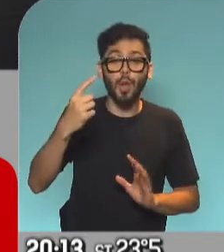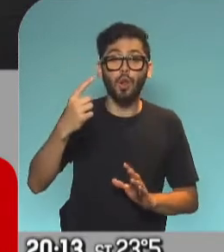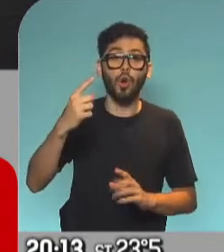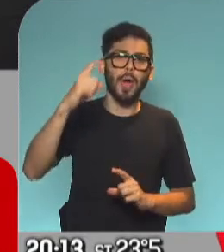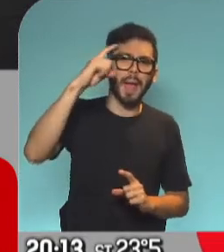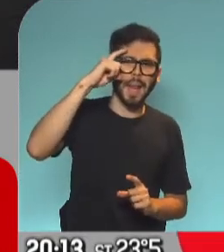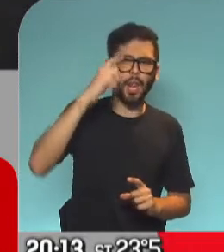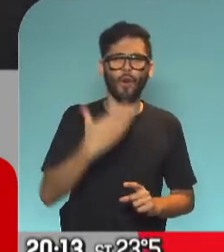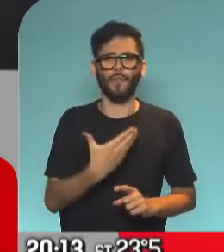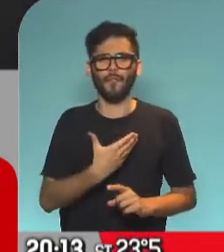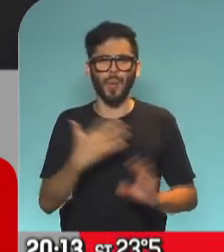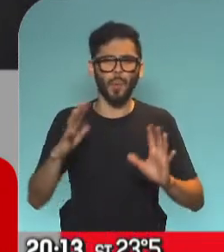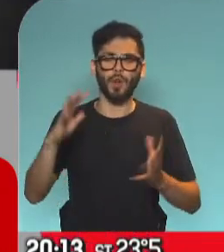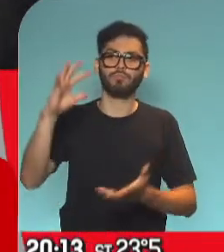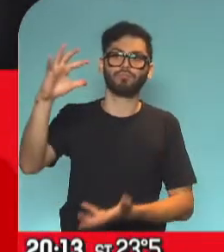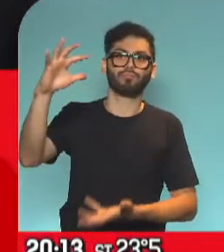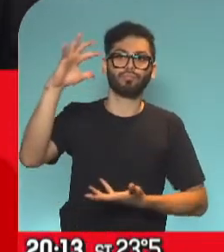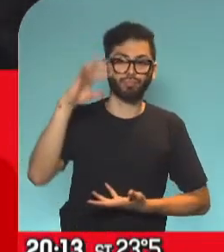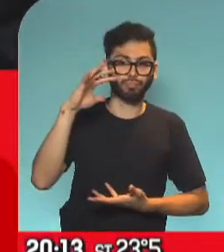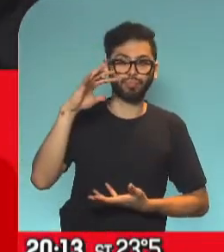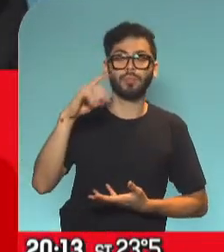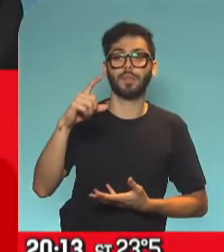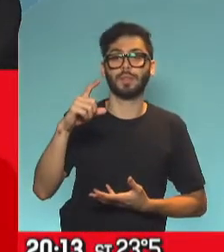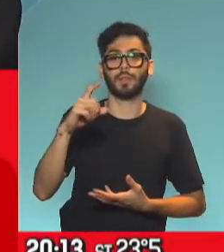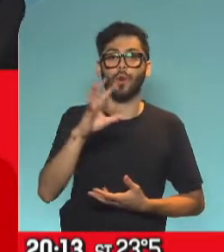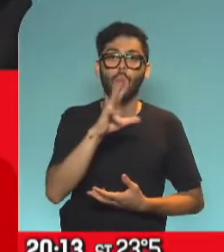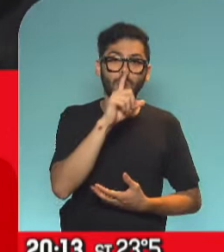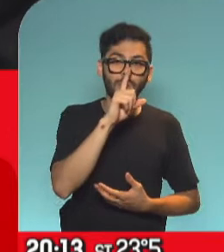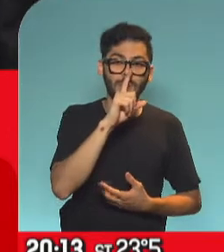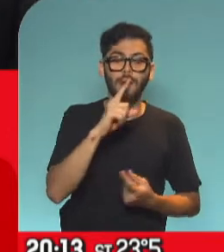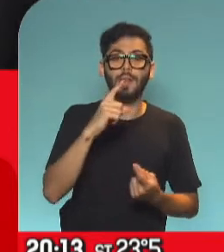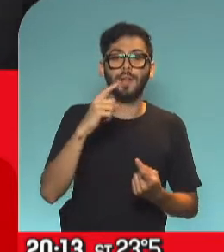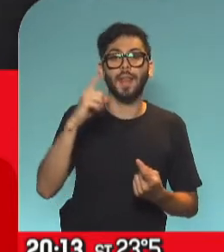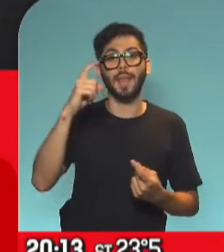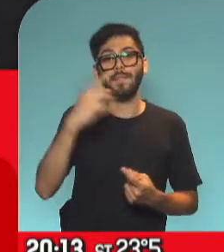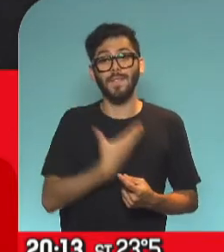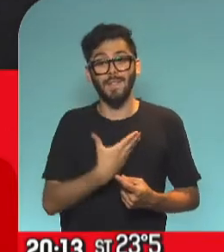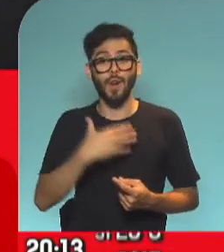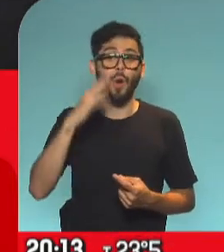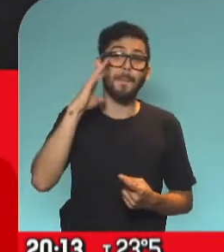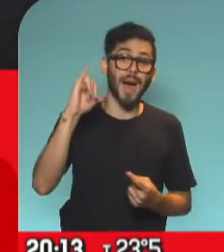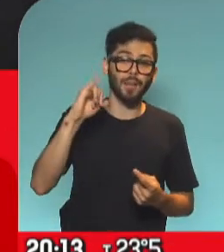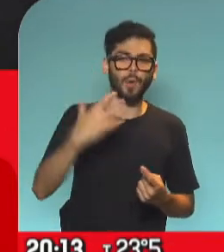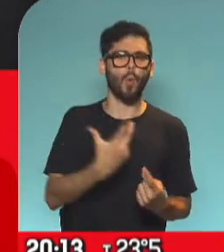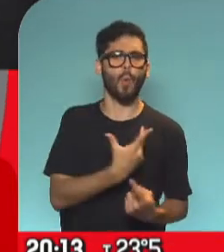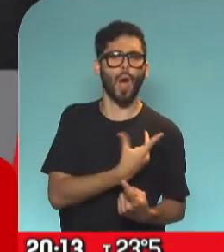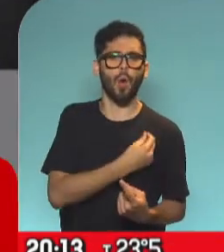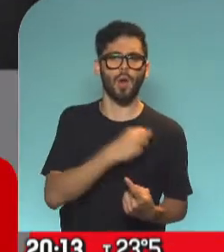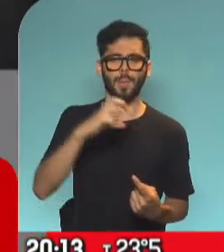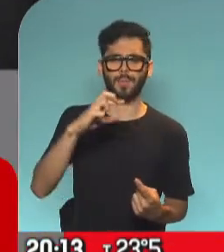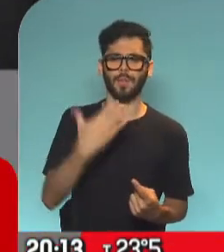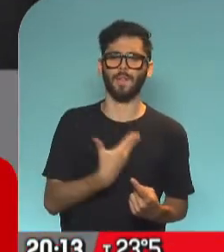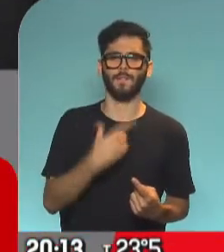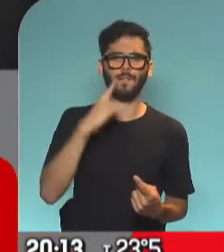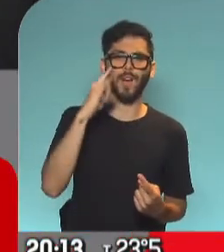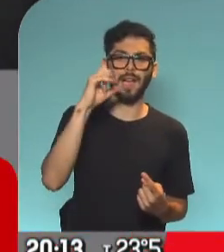y febrero. Entre febrero y marzo se está viendo, pero que es en una menor cantidad, la vacuna de Pfizer, y ya después creo que en